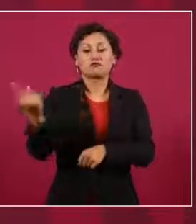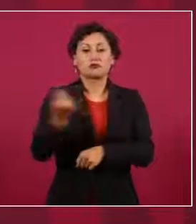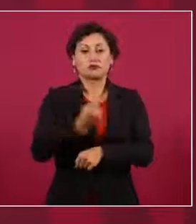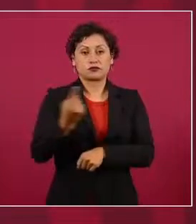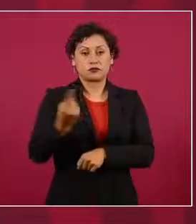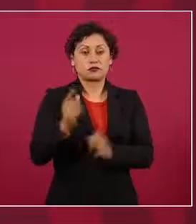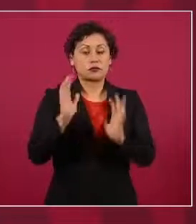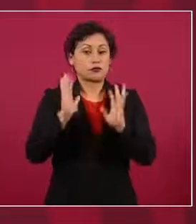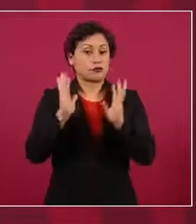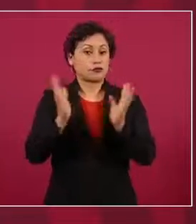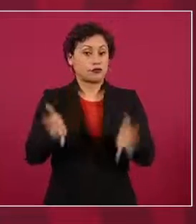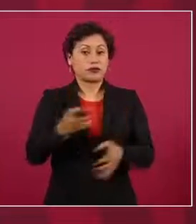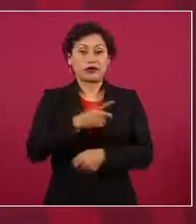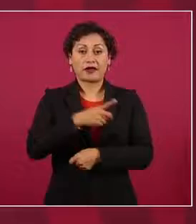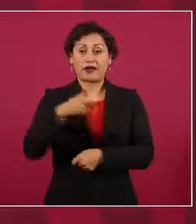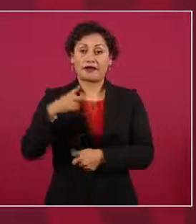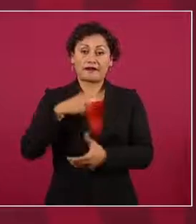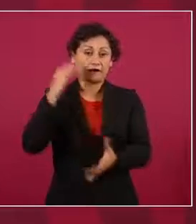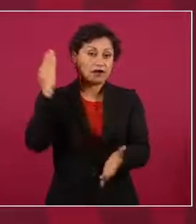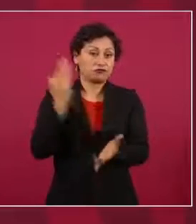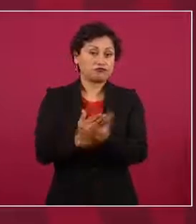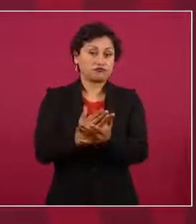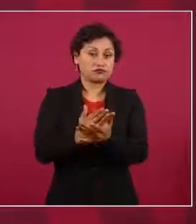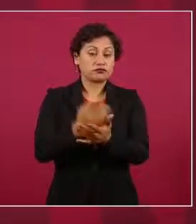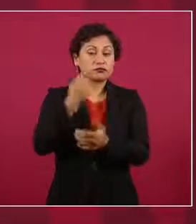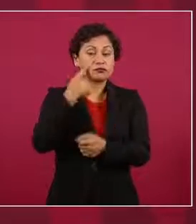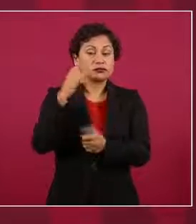seguir permitiendo que organismos internacionales